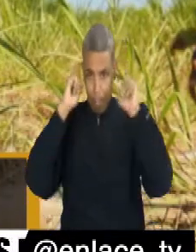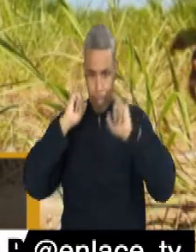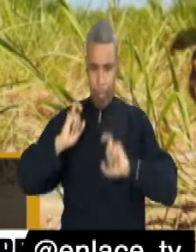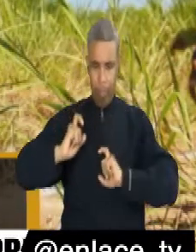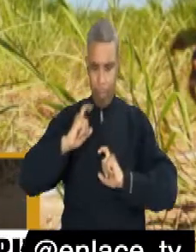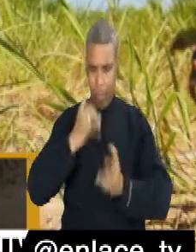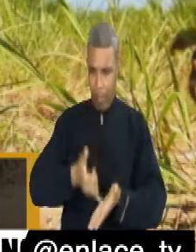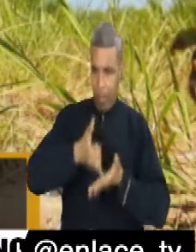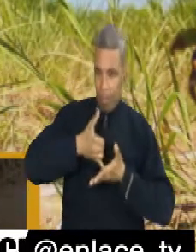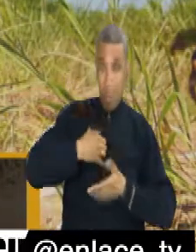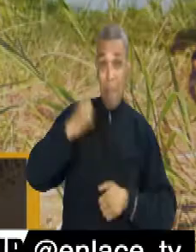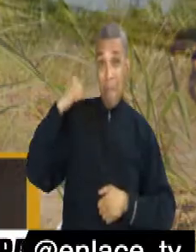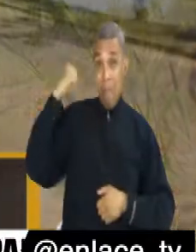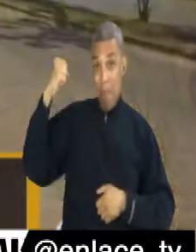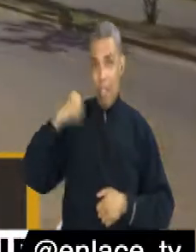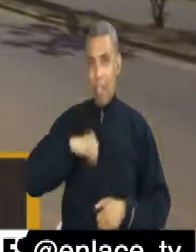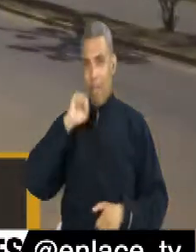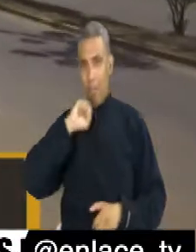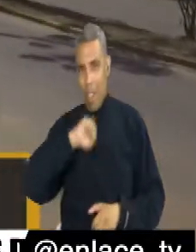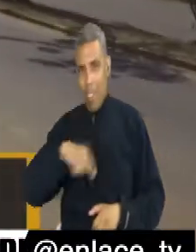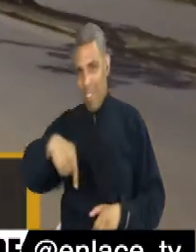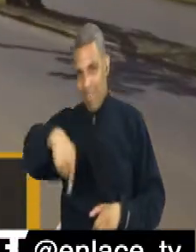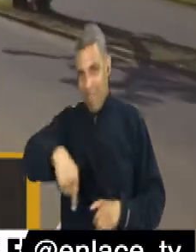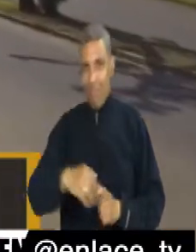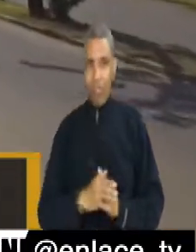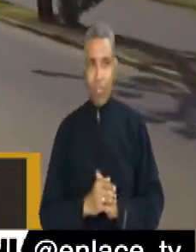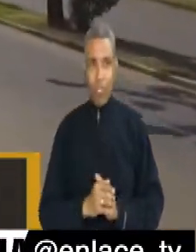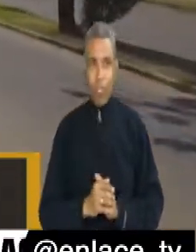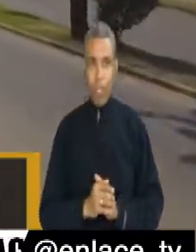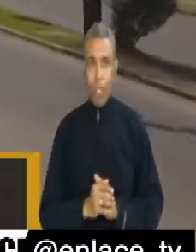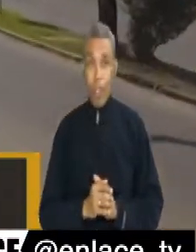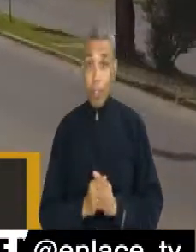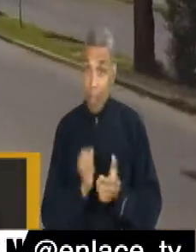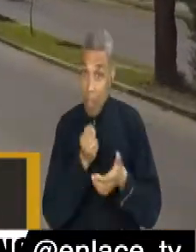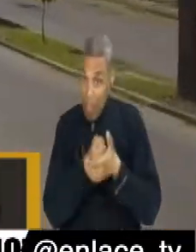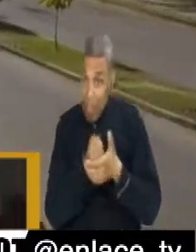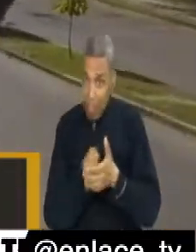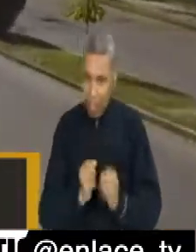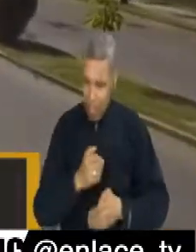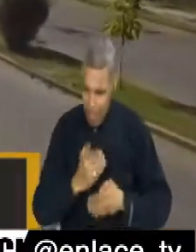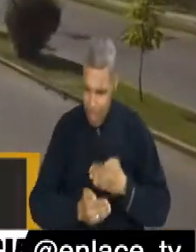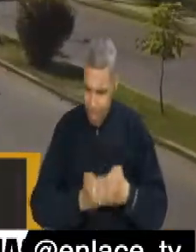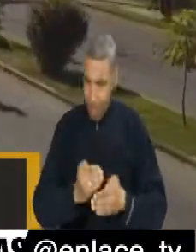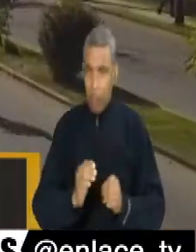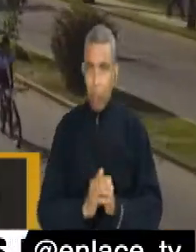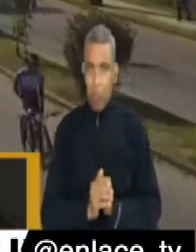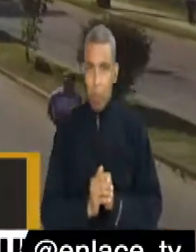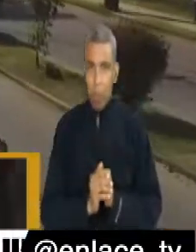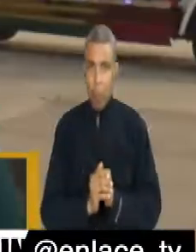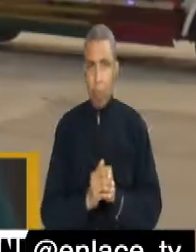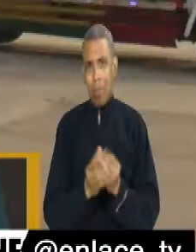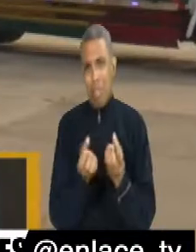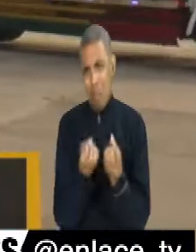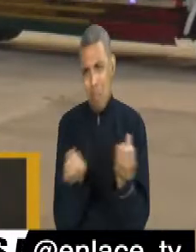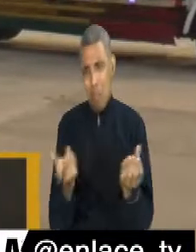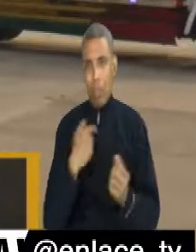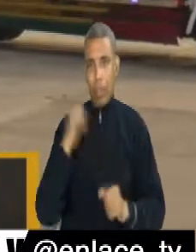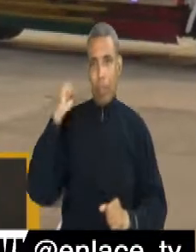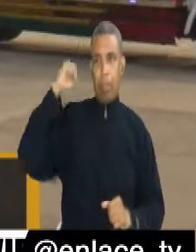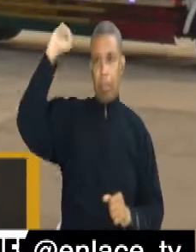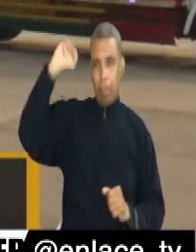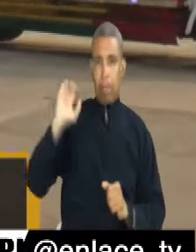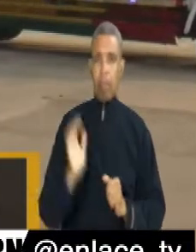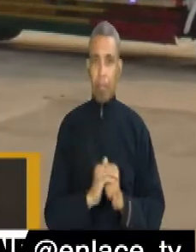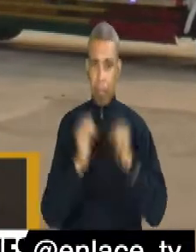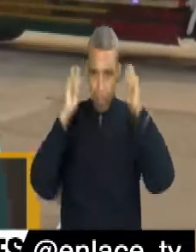casa y esto nos da alientos para seguir trabajando por este bonito proceso. Muchos podios se quedaron en Barranca Bermeja, los diferentes clubes.